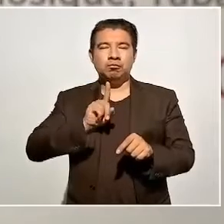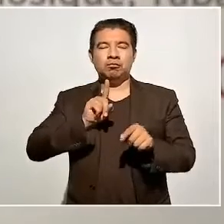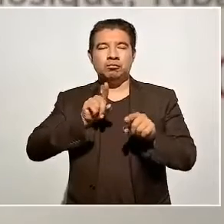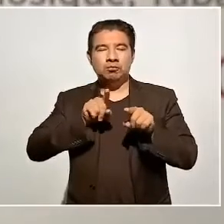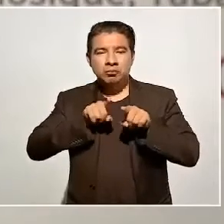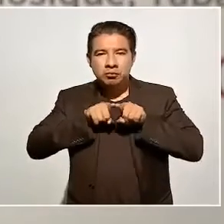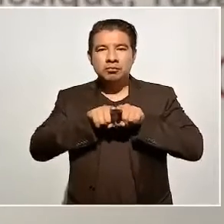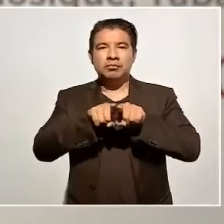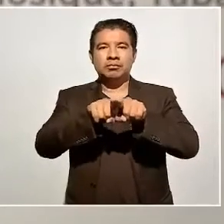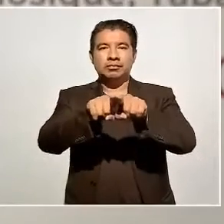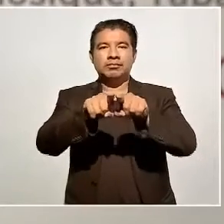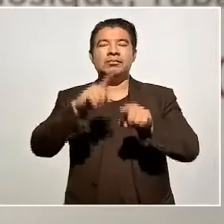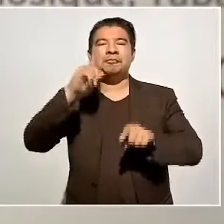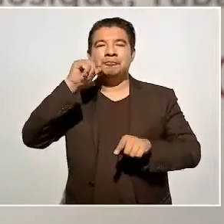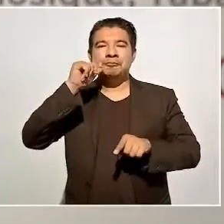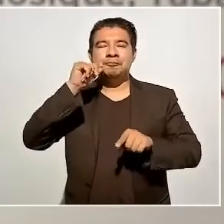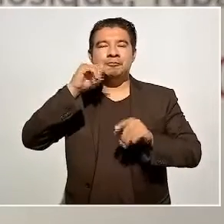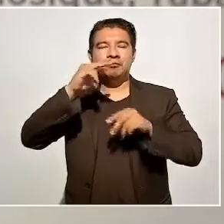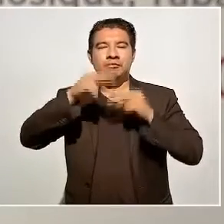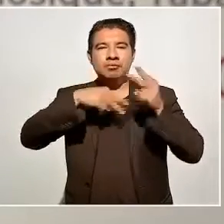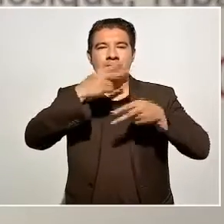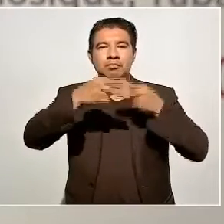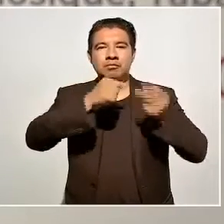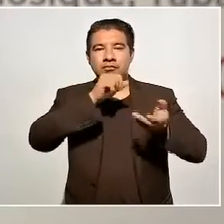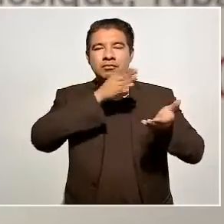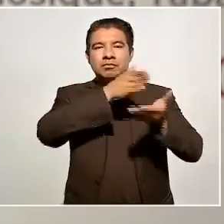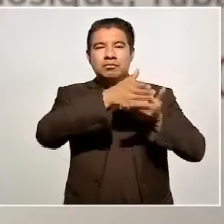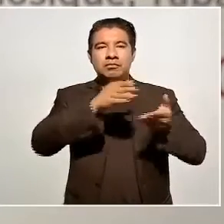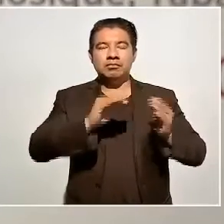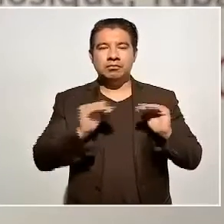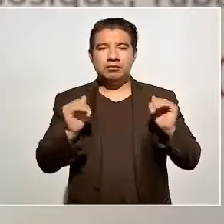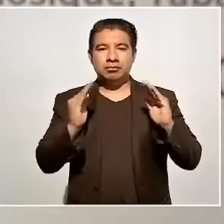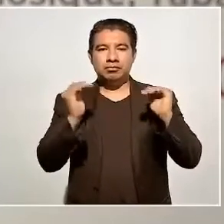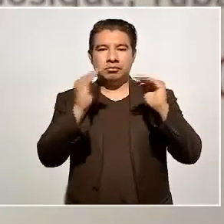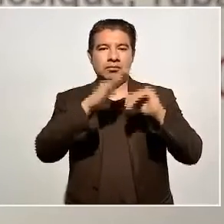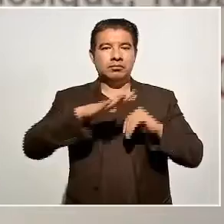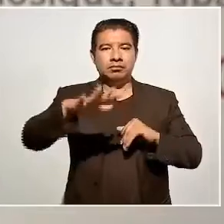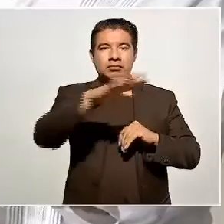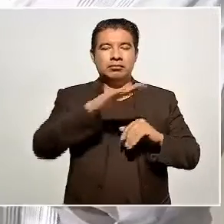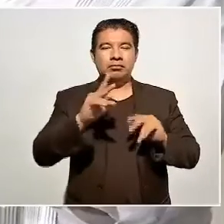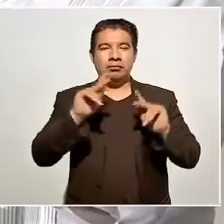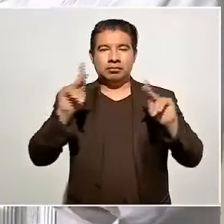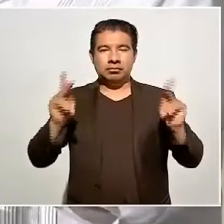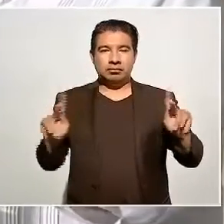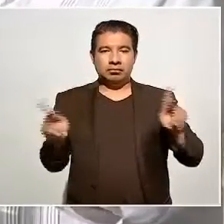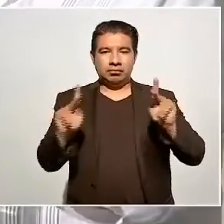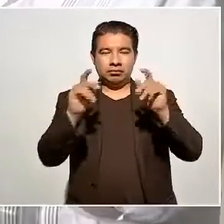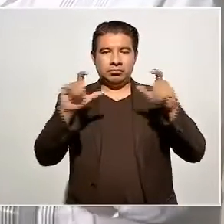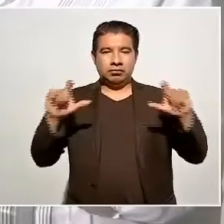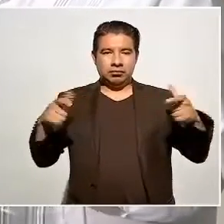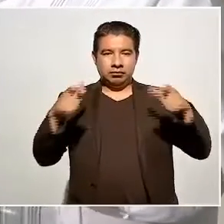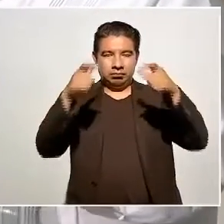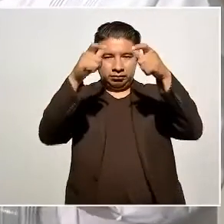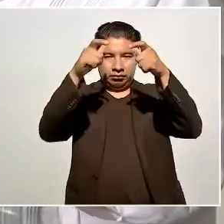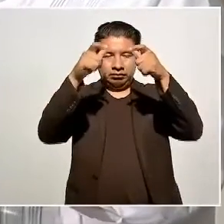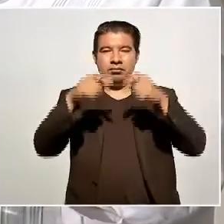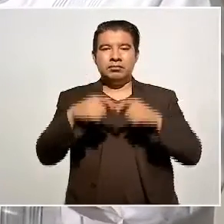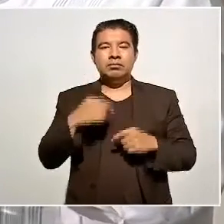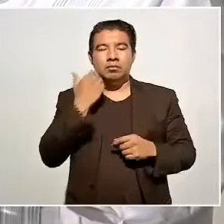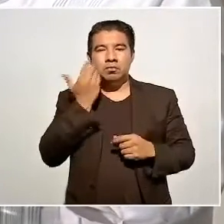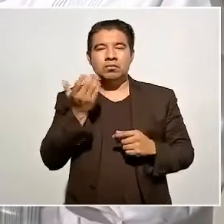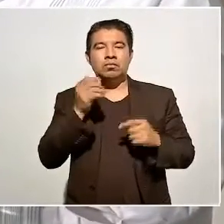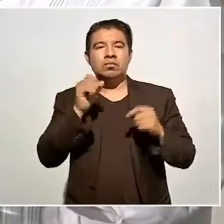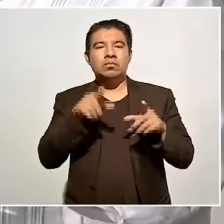campos. Mañana vamos a la zona arqueológica de Palenque con ese propósito